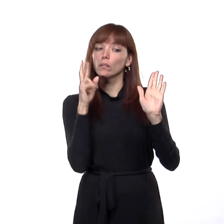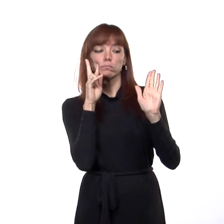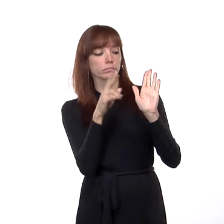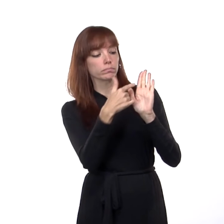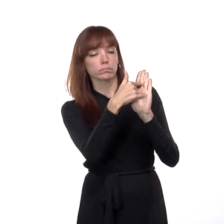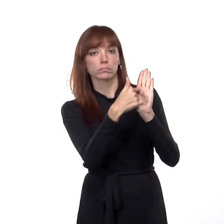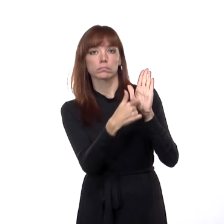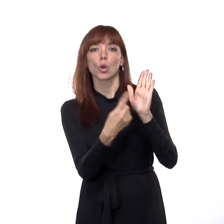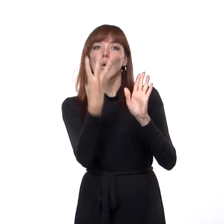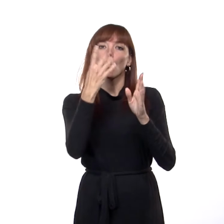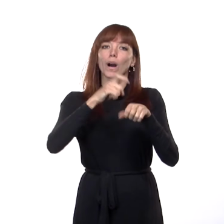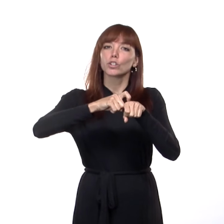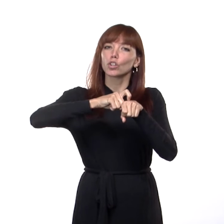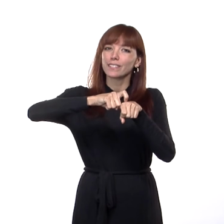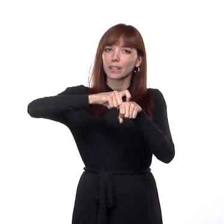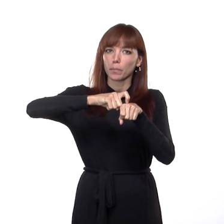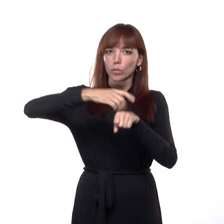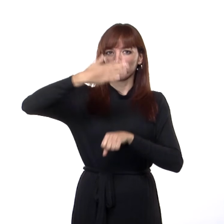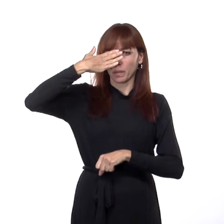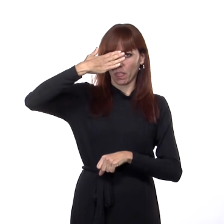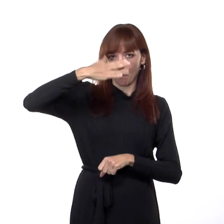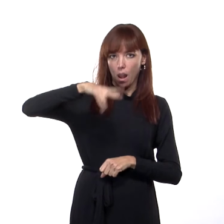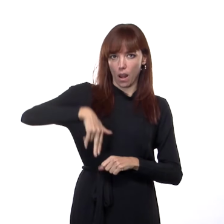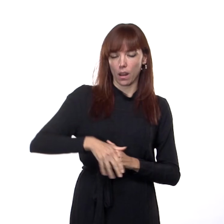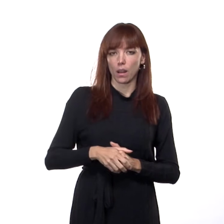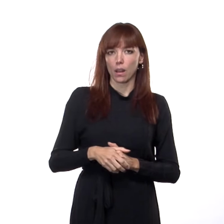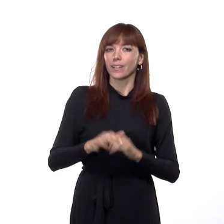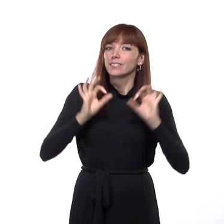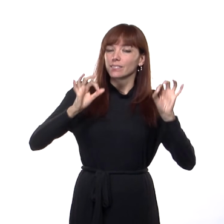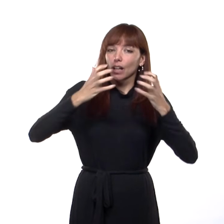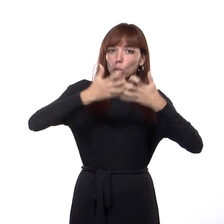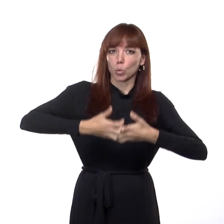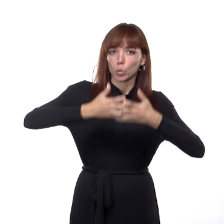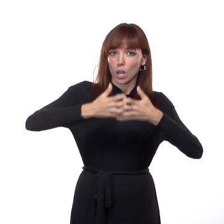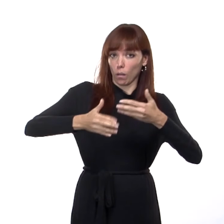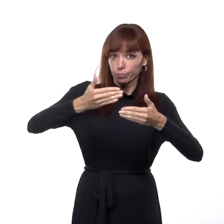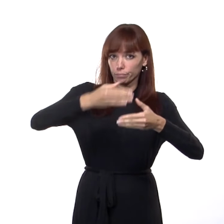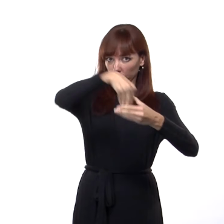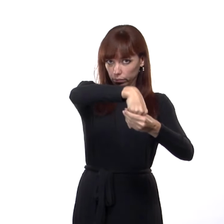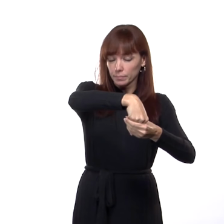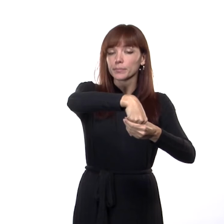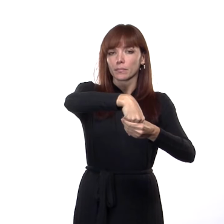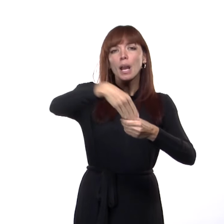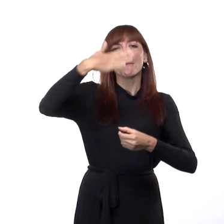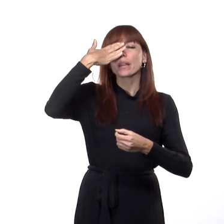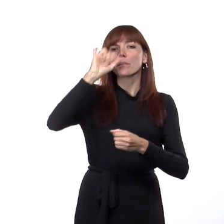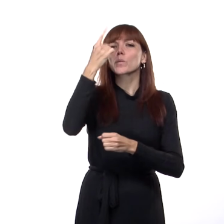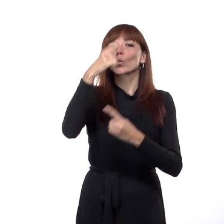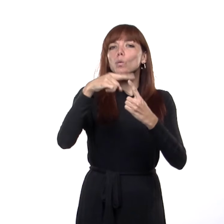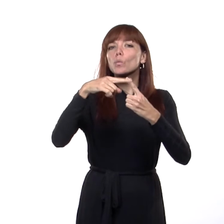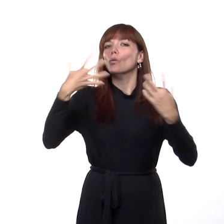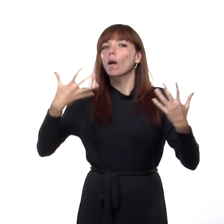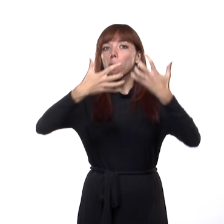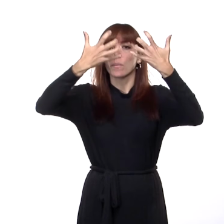cuatro tipos de proyectos principales en el ámbito de la industria 4.0 el principal como veis ahí es la monitorización